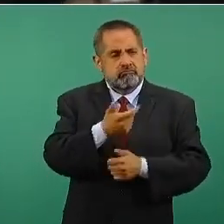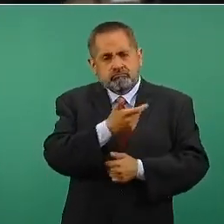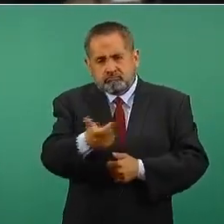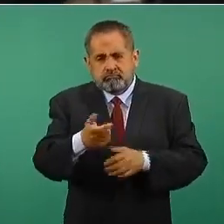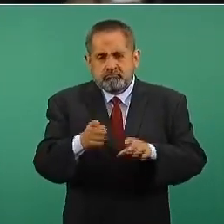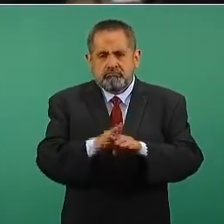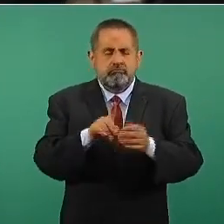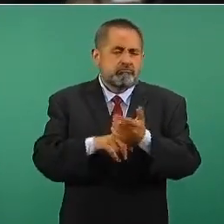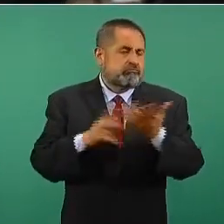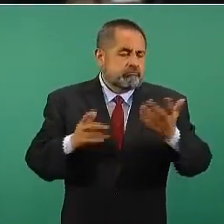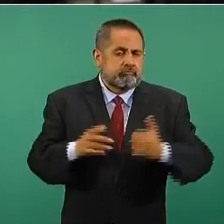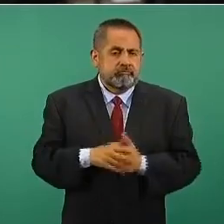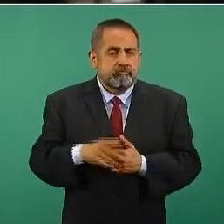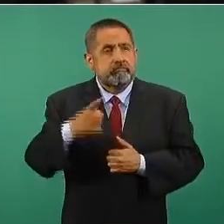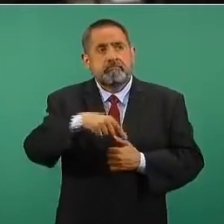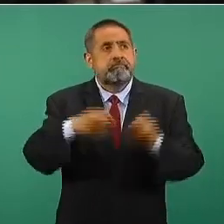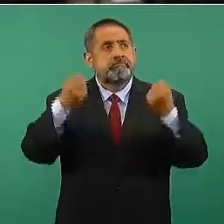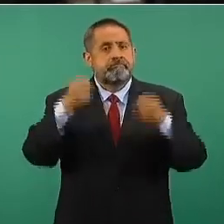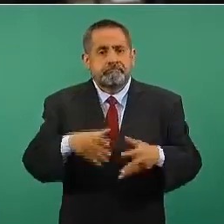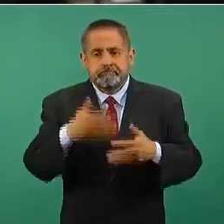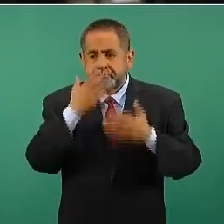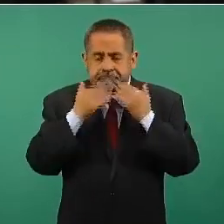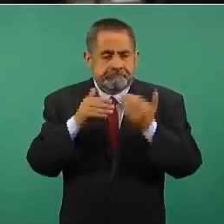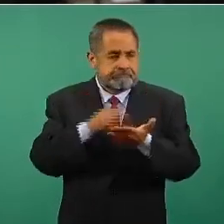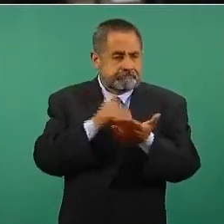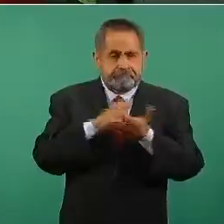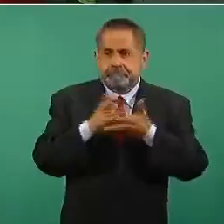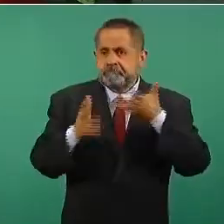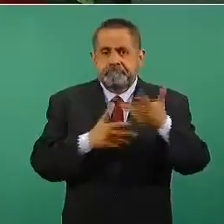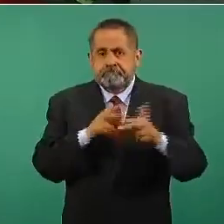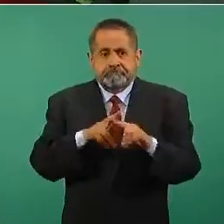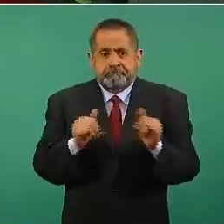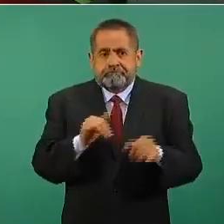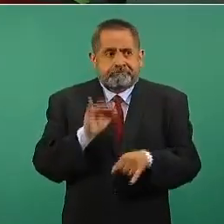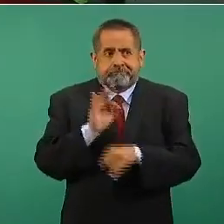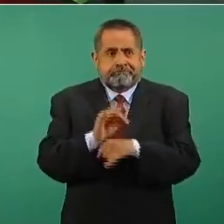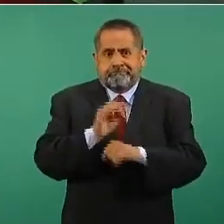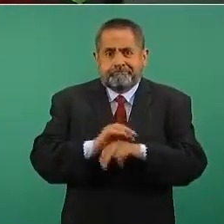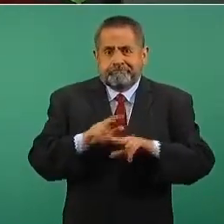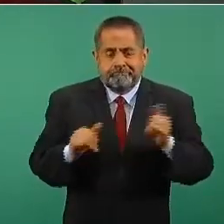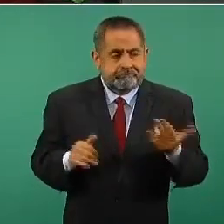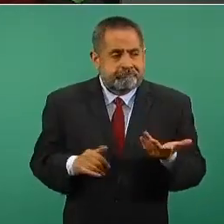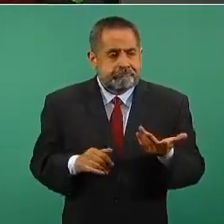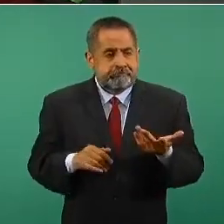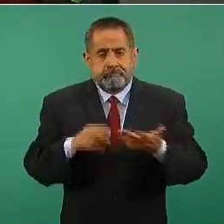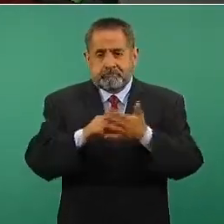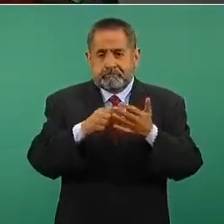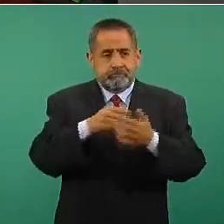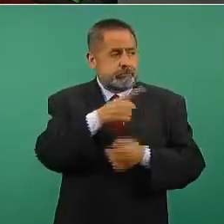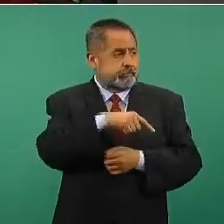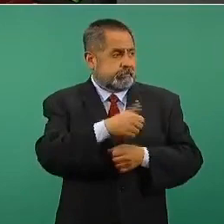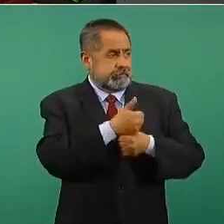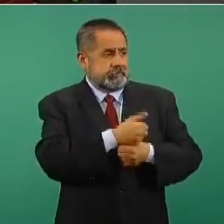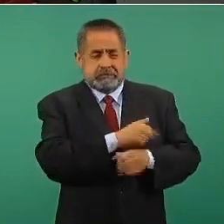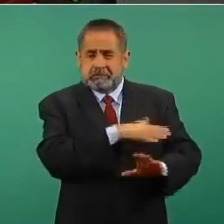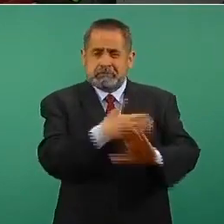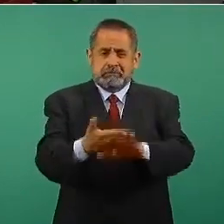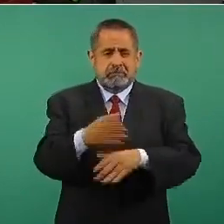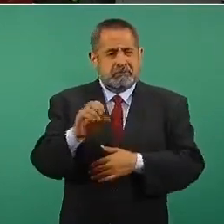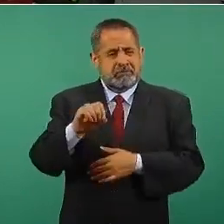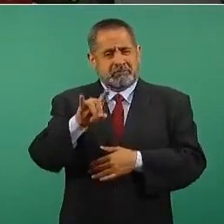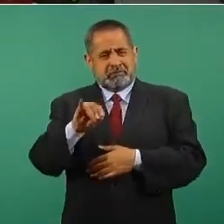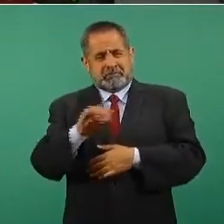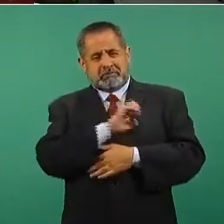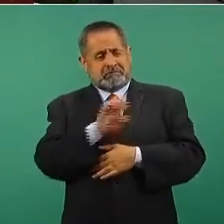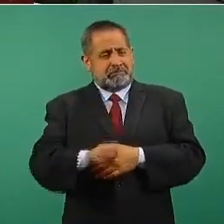económicamente, porque vaya, lo pierden todo, no tienen papeles, están en un desamparo total y encima, ¿no?, víctimas de odio y no hay una